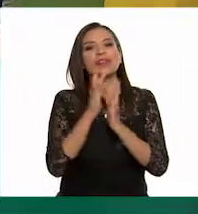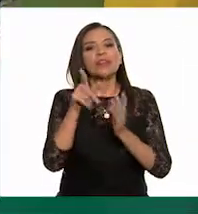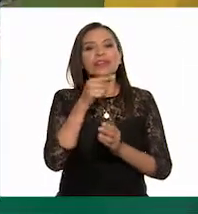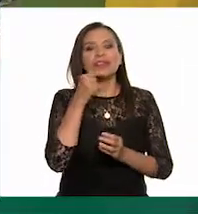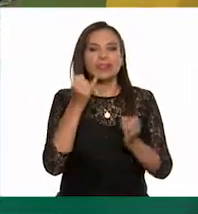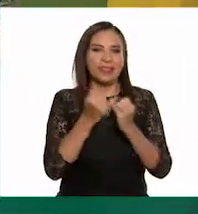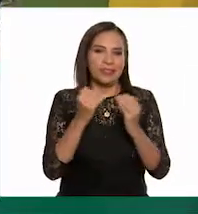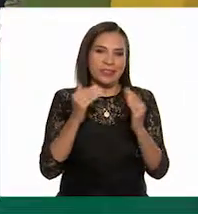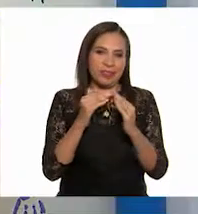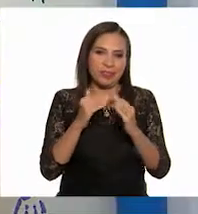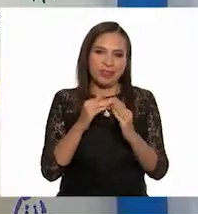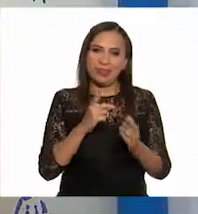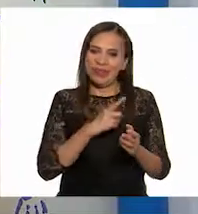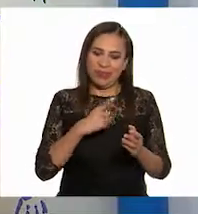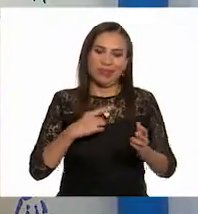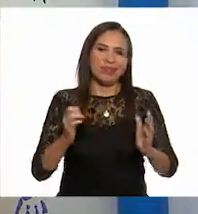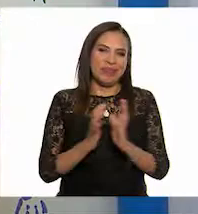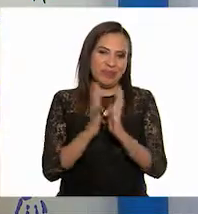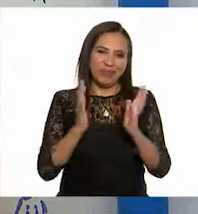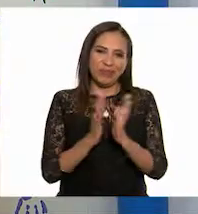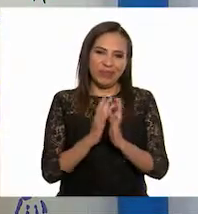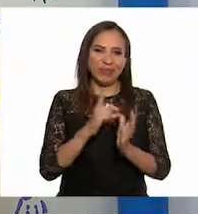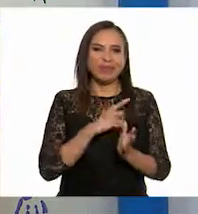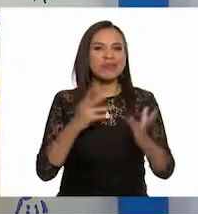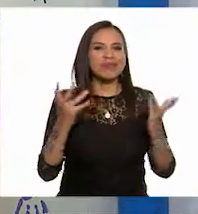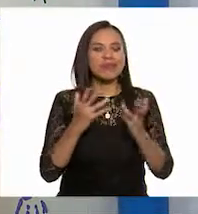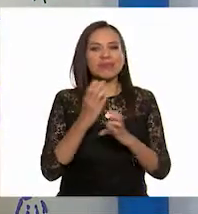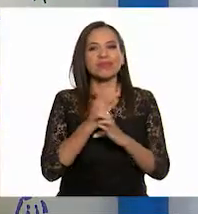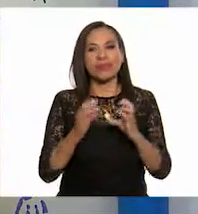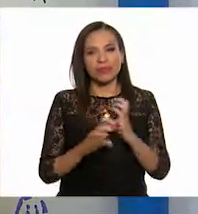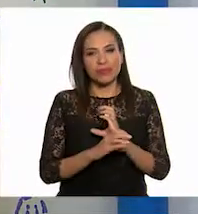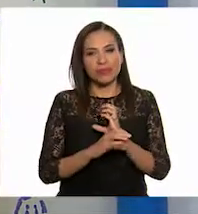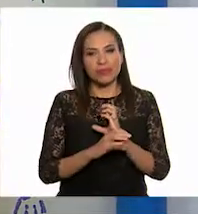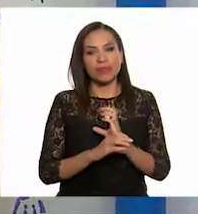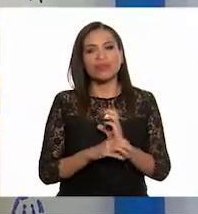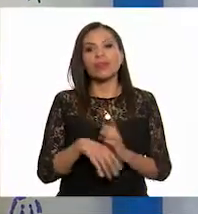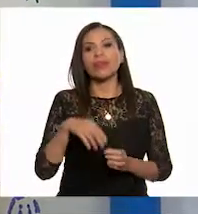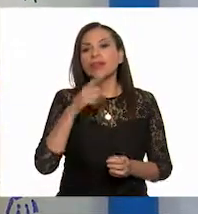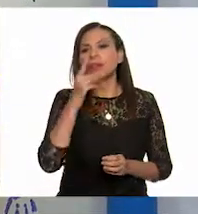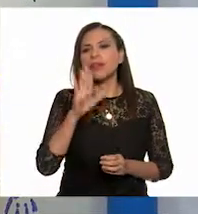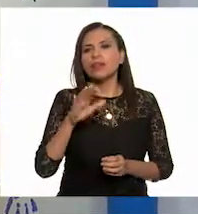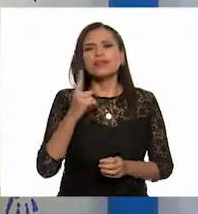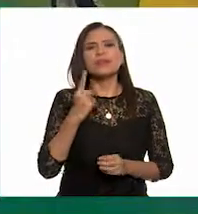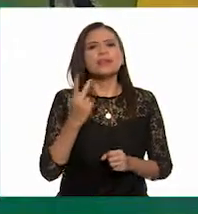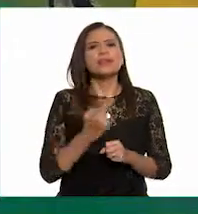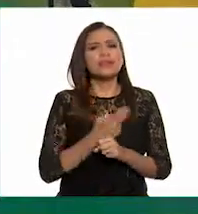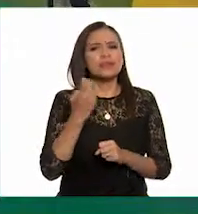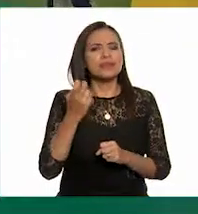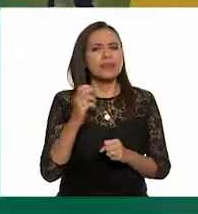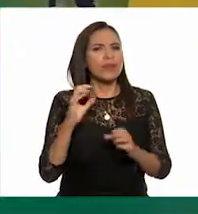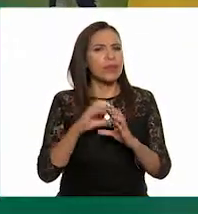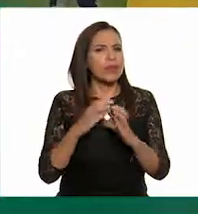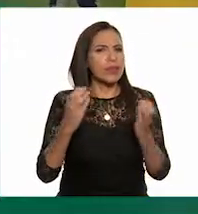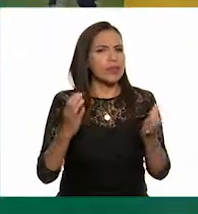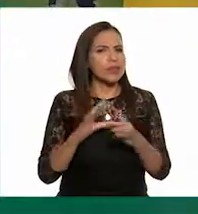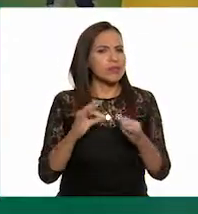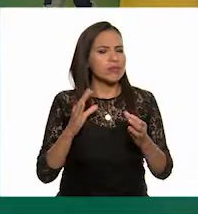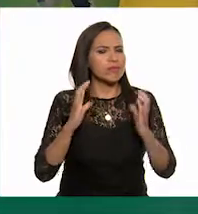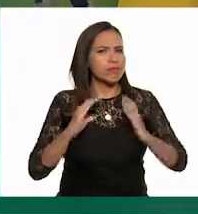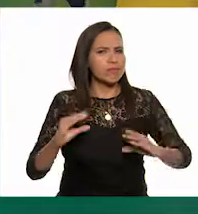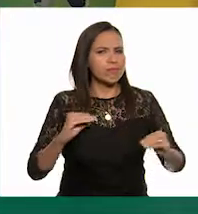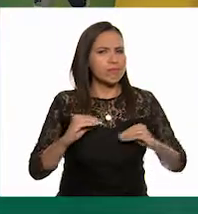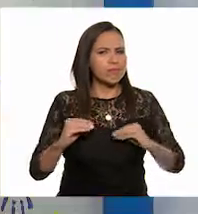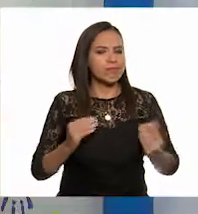ahí en casa también tienen que participar. También, porque también, tienen que ir también haciendo las cosas. Sí, oye, Héctorovich, ¿pero de qué se trata ese cuento motor?